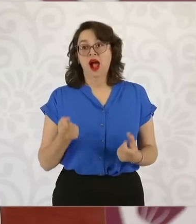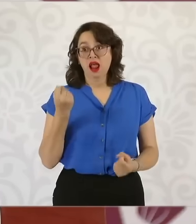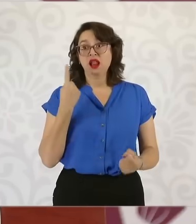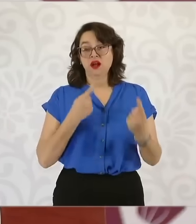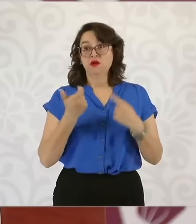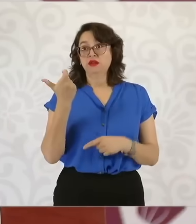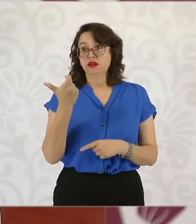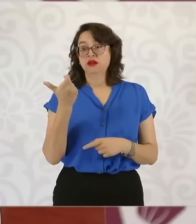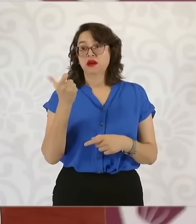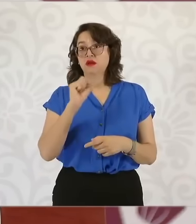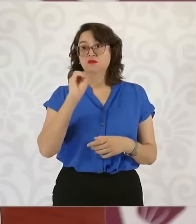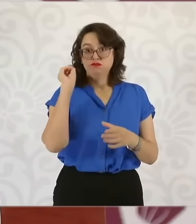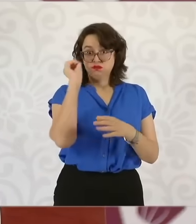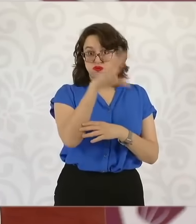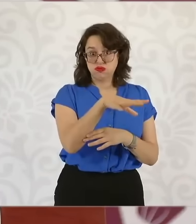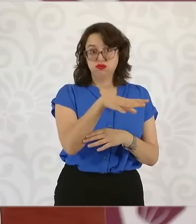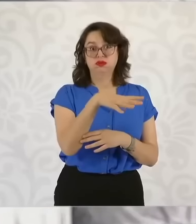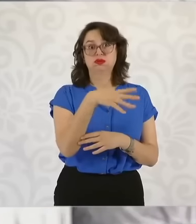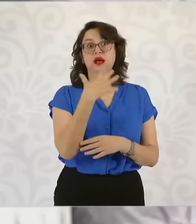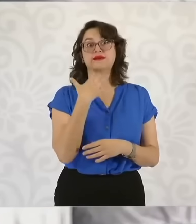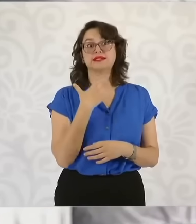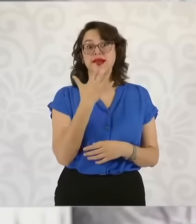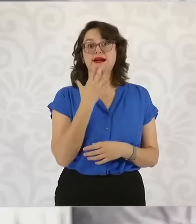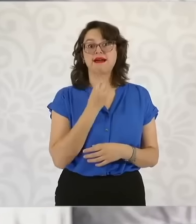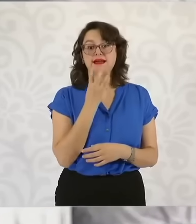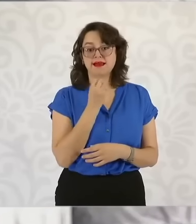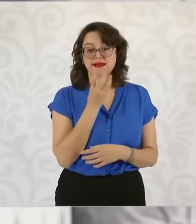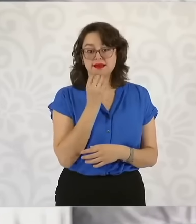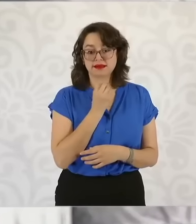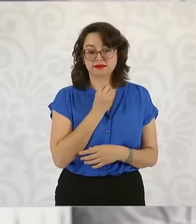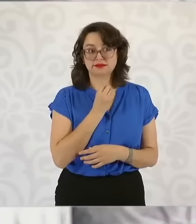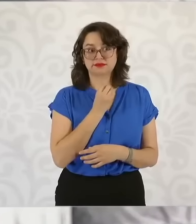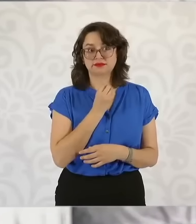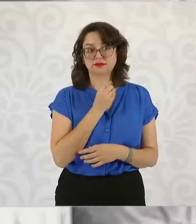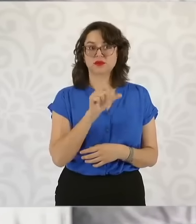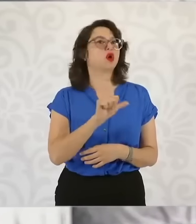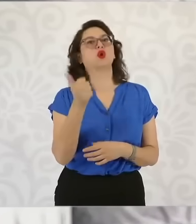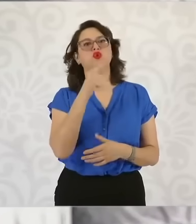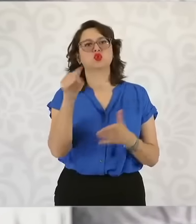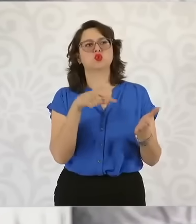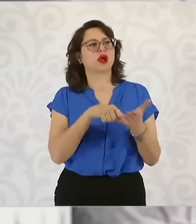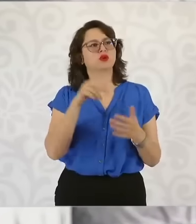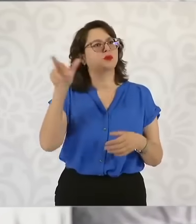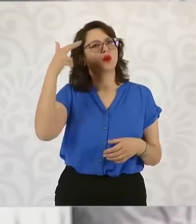lo llevaron a Israel y no me acuerdo a qué otro lugar.